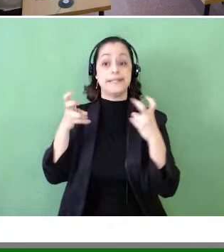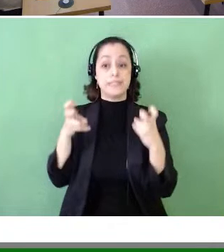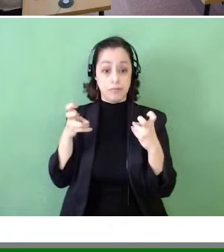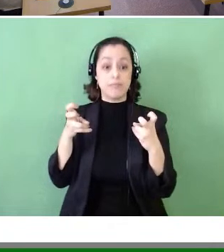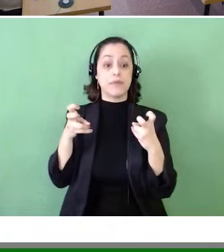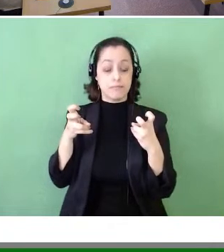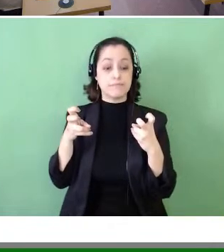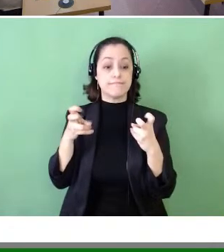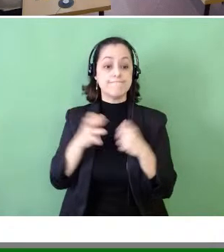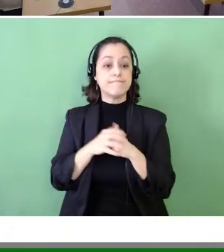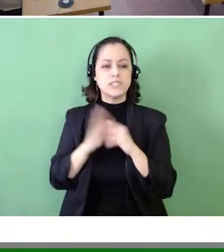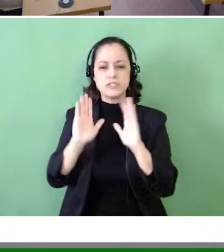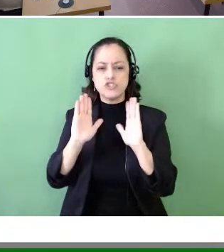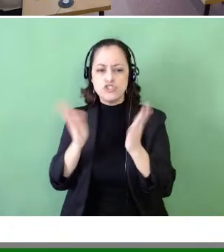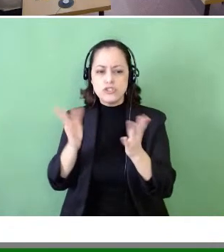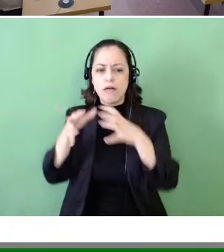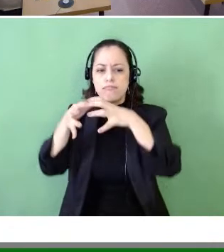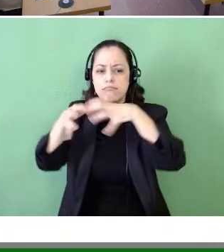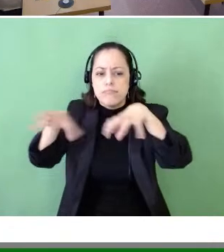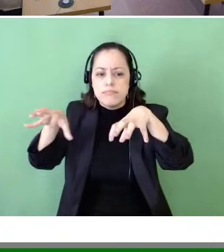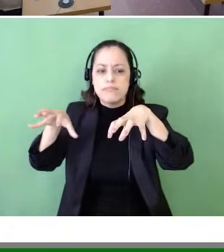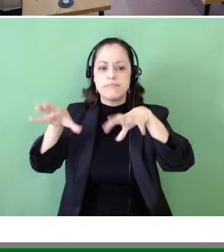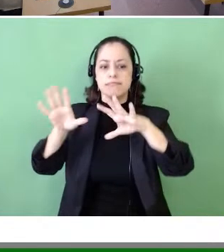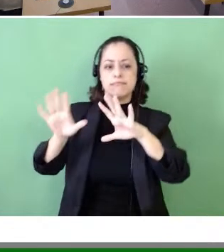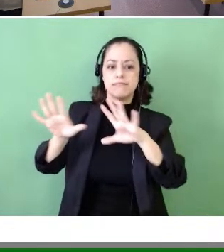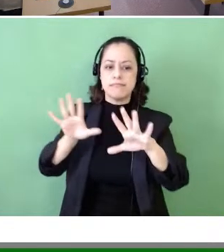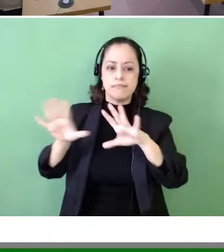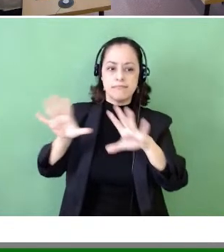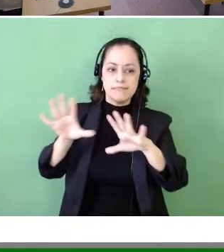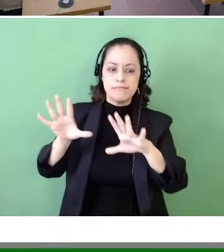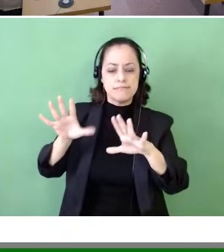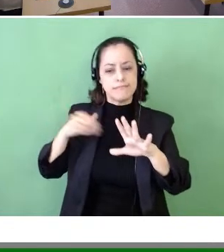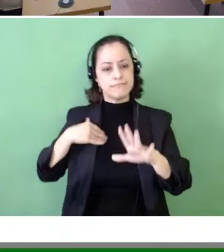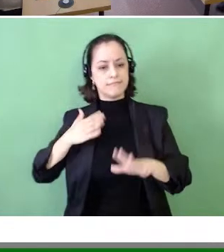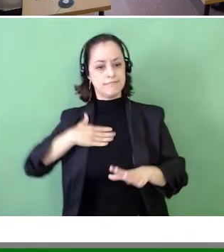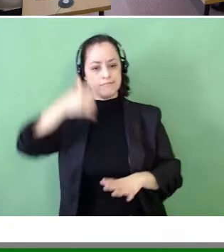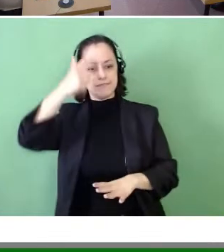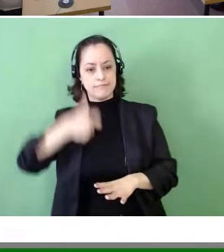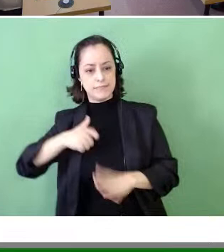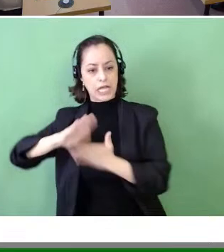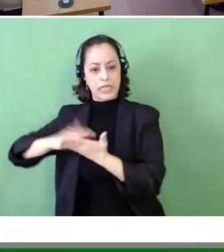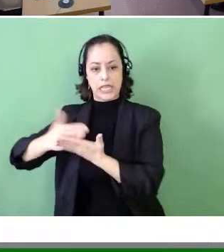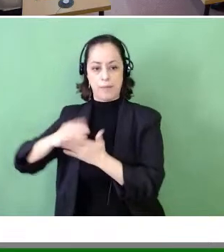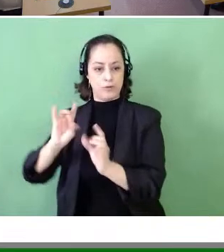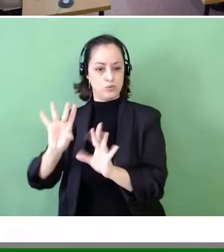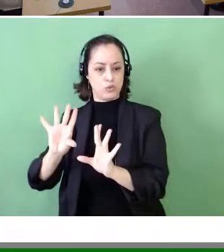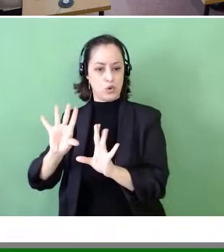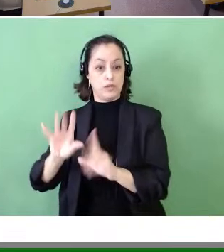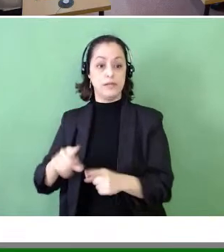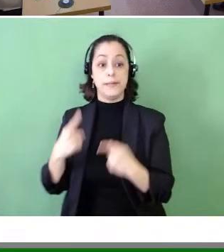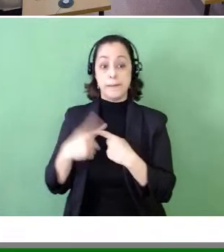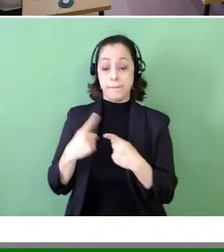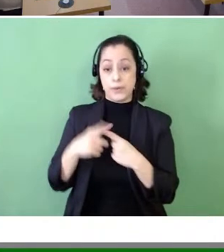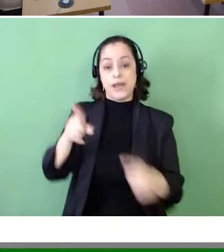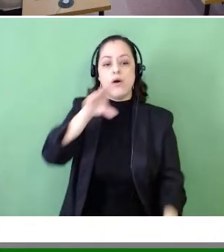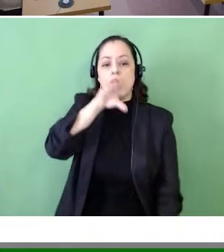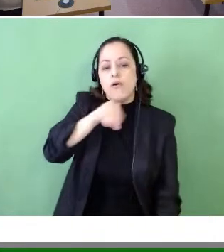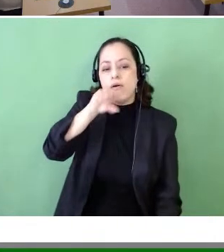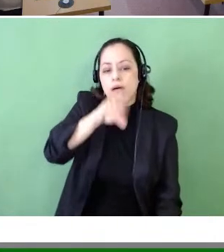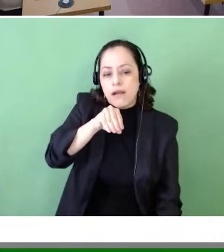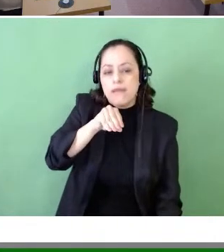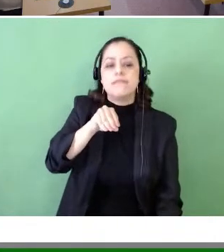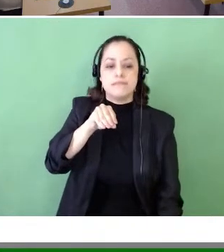que ya hay allí un poco de esta separación, porque cuando se habla en lenguas orales, lenguas